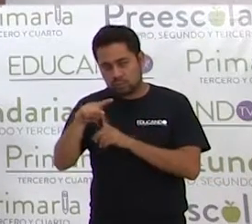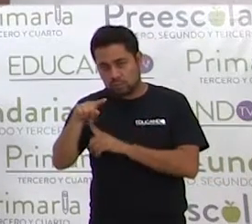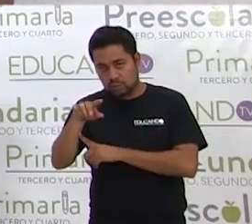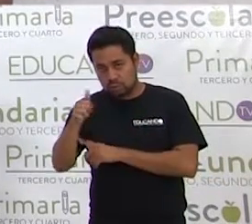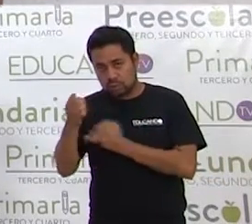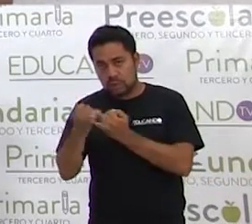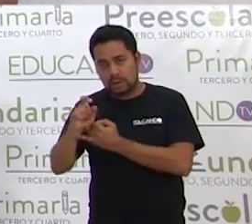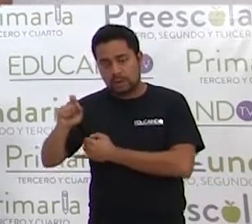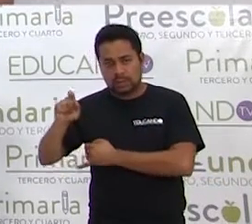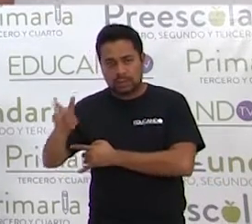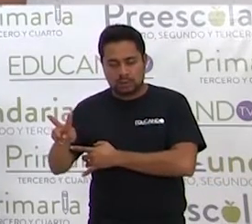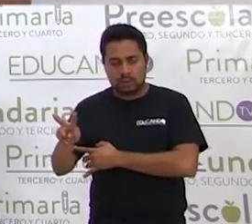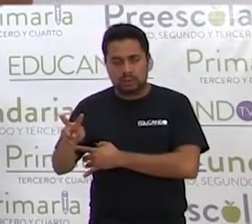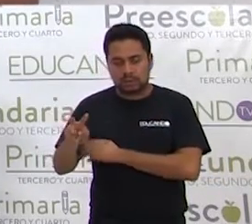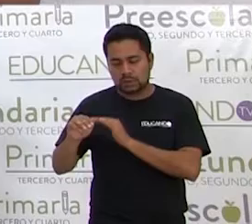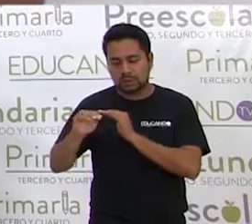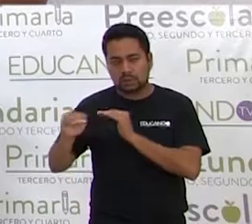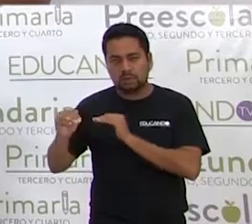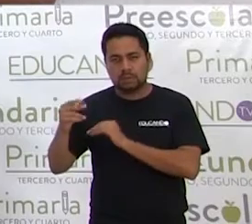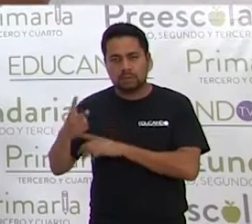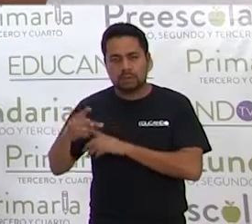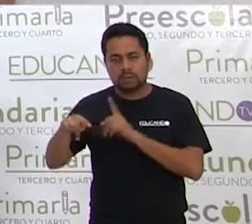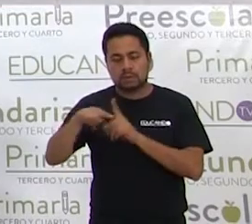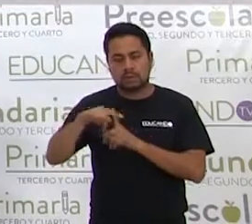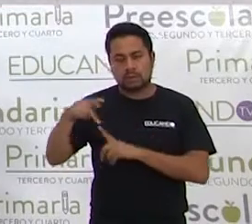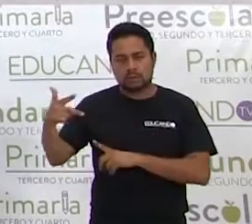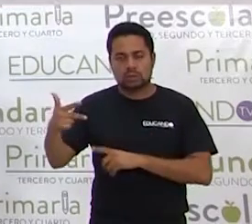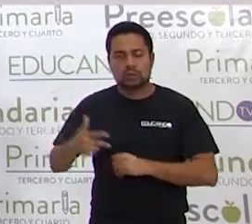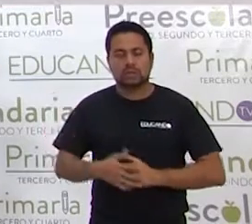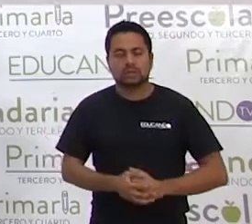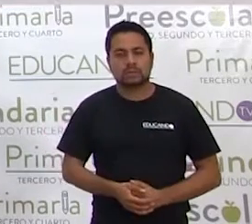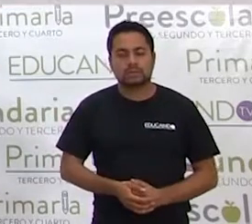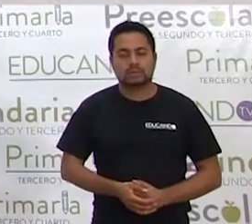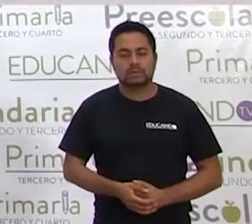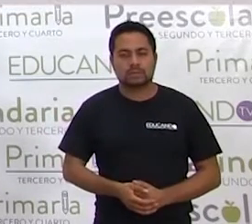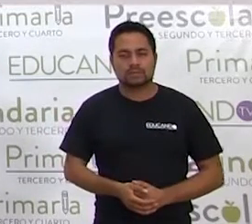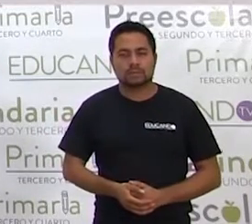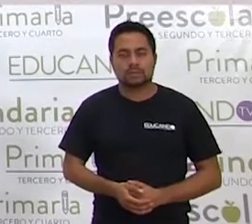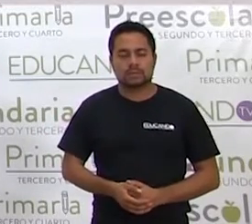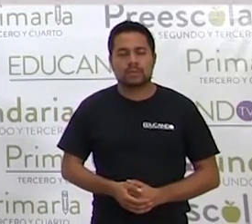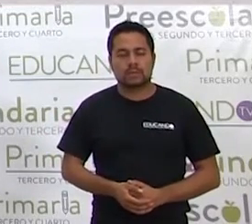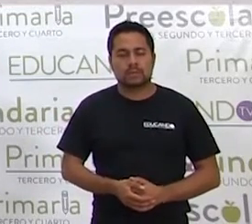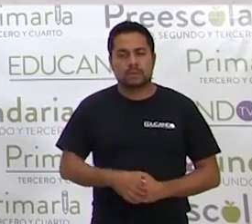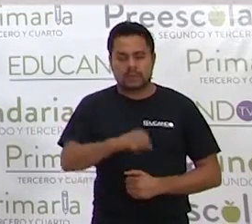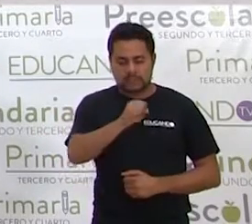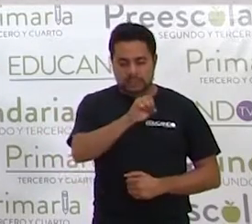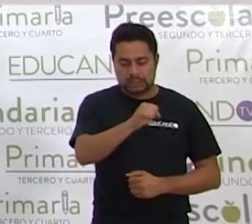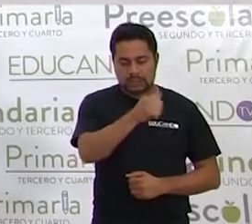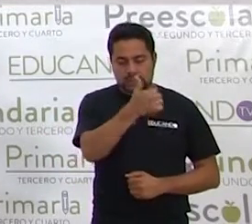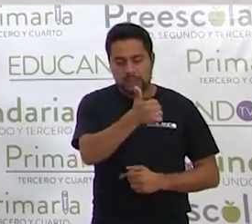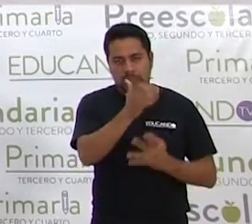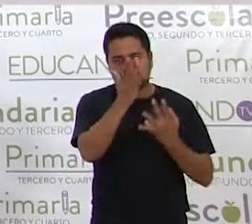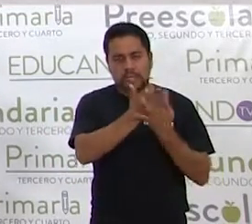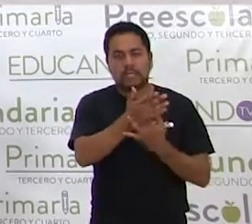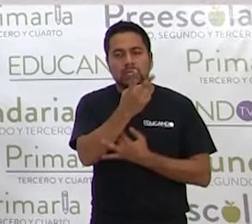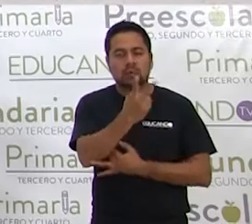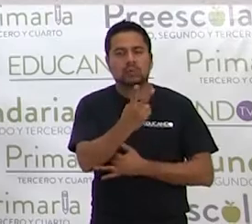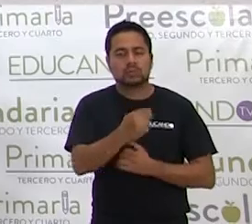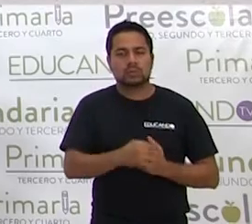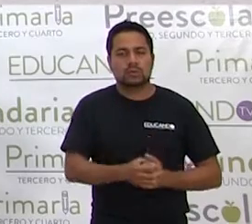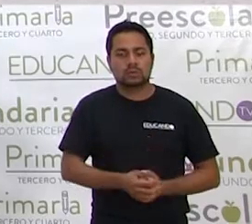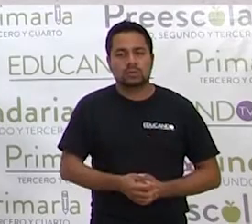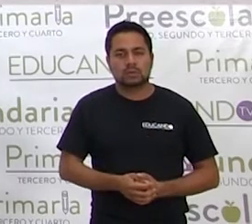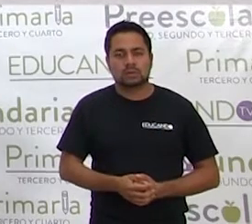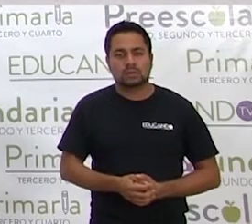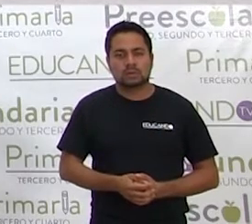22 medios más 8 y tenemos 66 entre 2